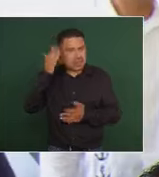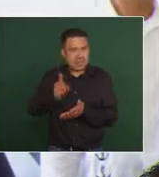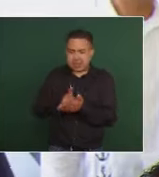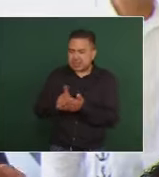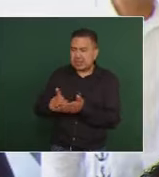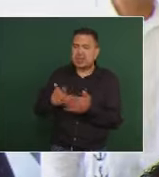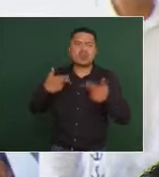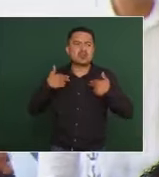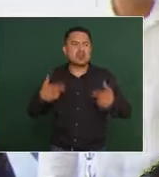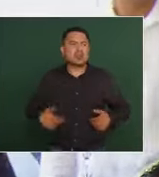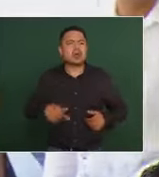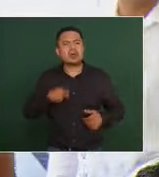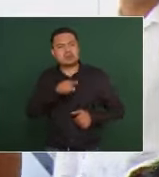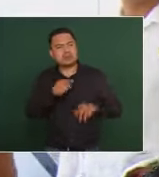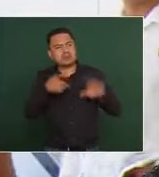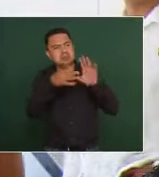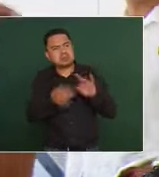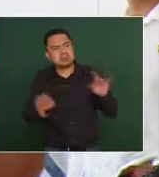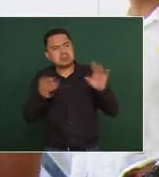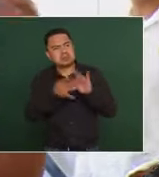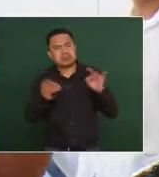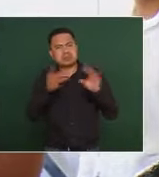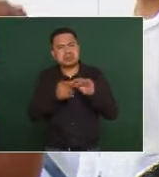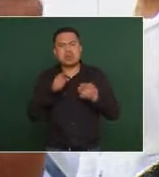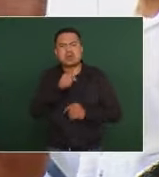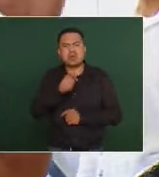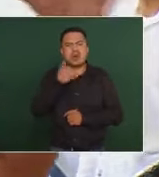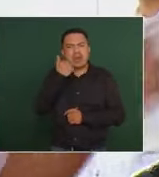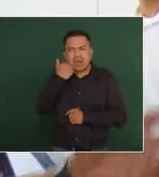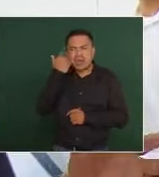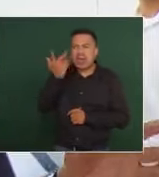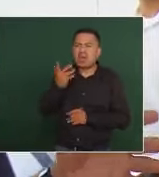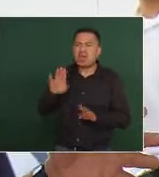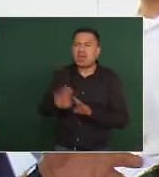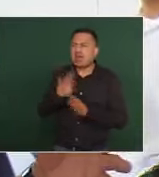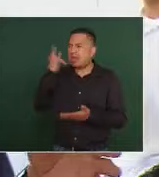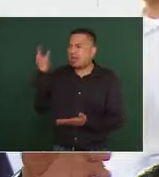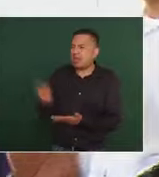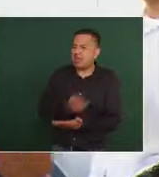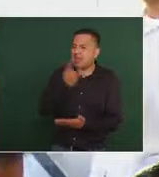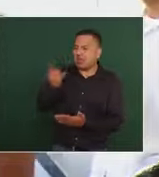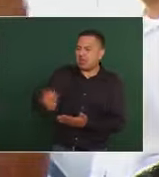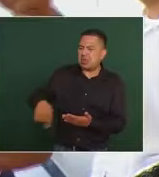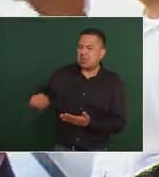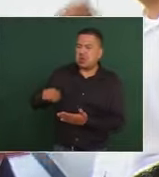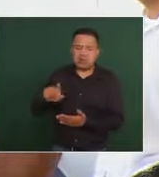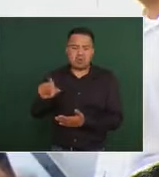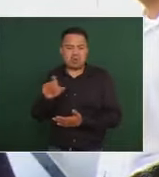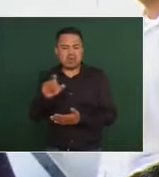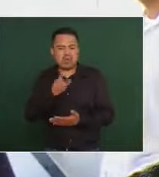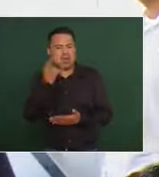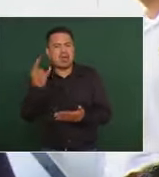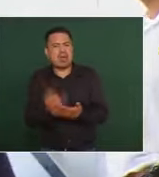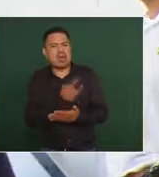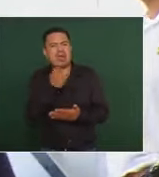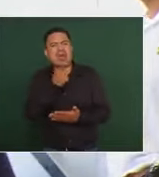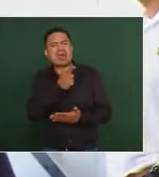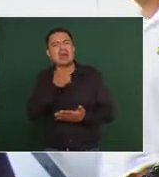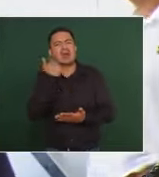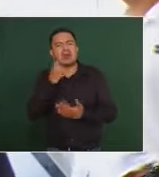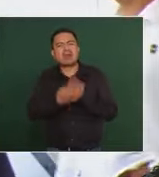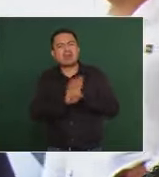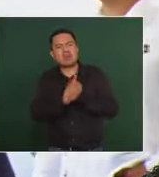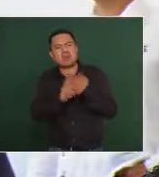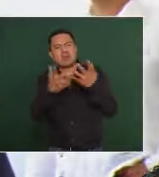humanos, decía que usted buscaba el fracaso en ellos cuando el fracaso estaba en la búsqueda de solución